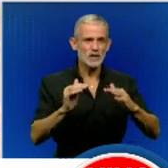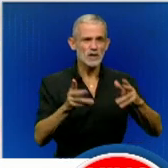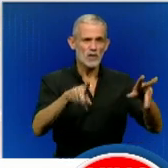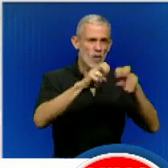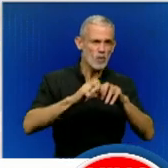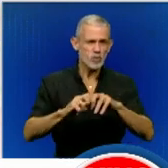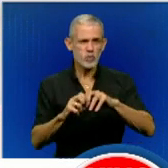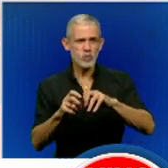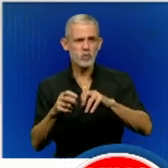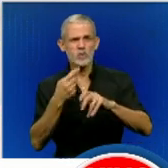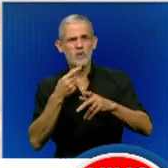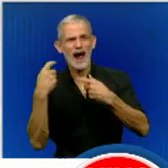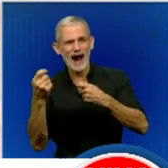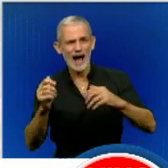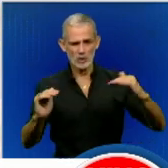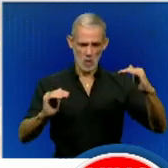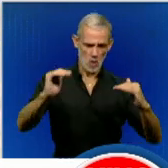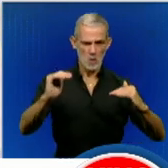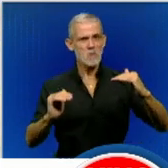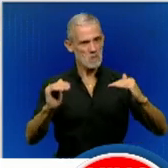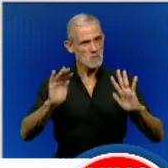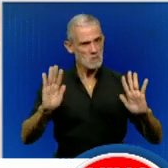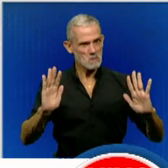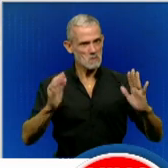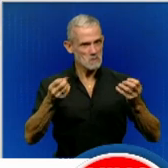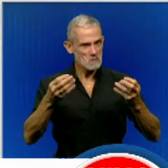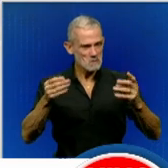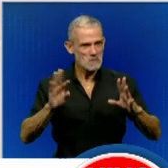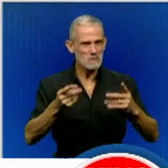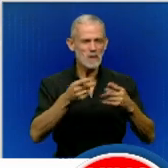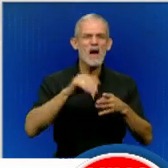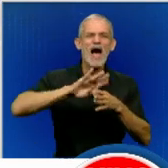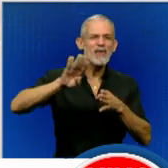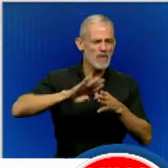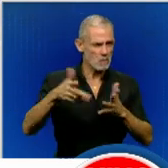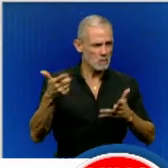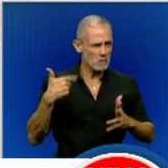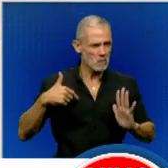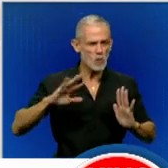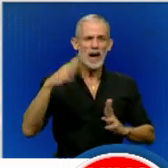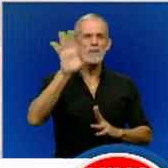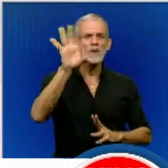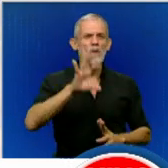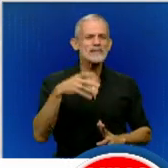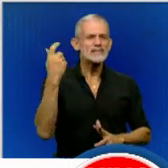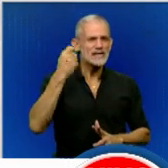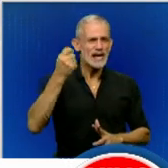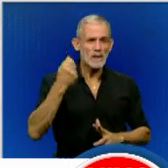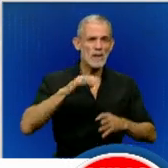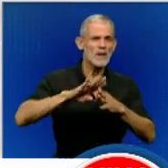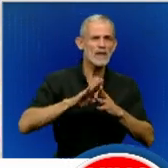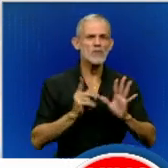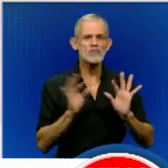tenemos equilibrio presupuestario tampoco tenemos deuda pública la provincia es se ha manejado siempre con